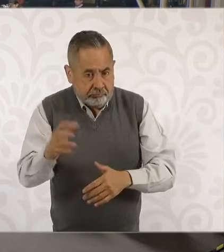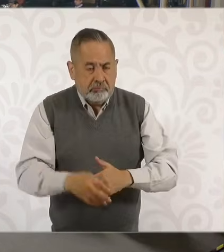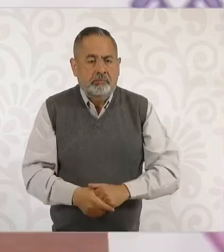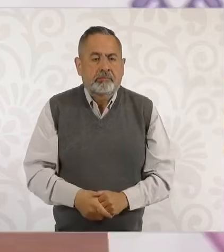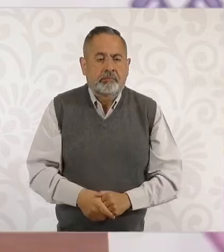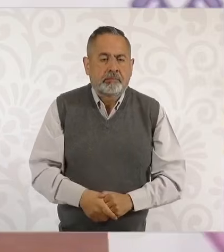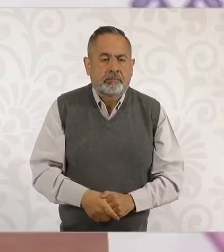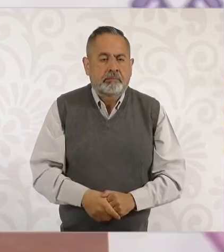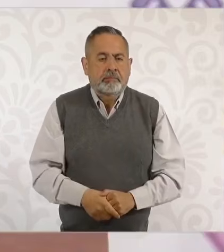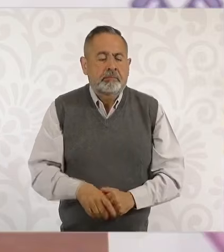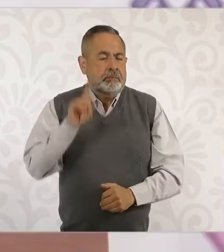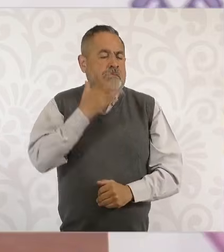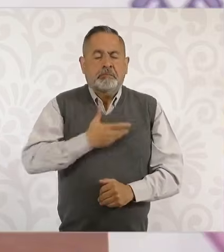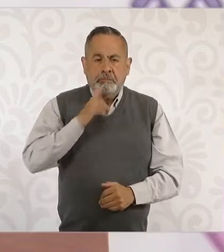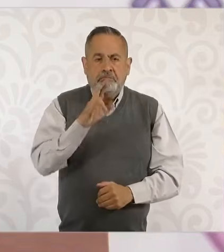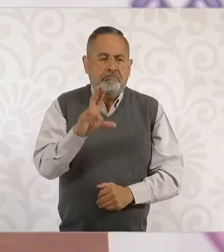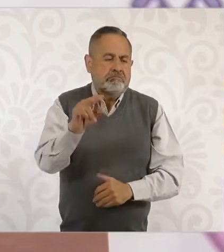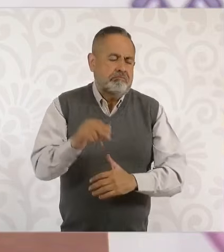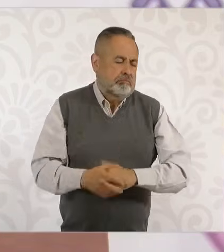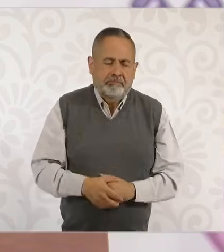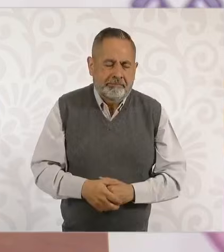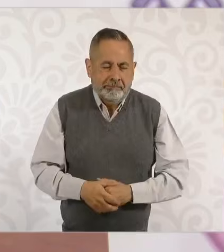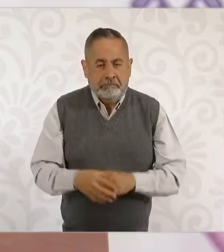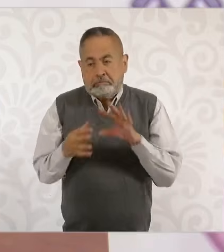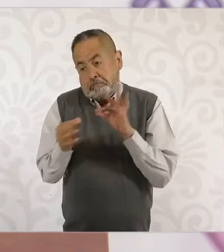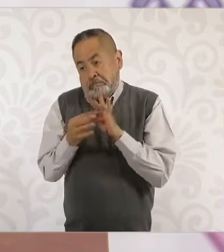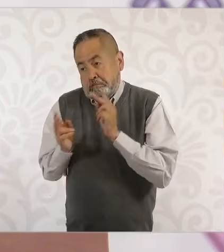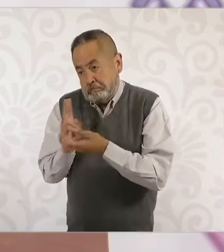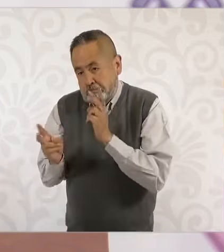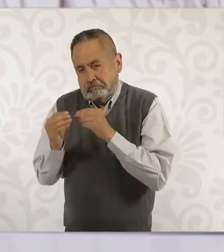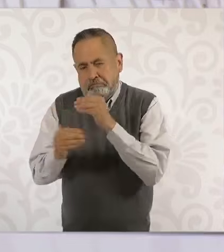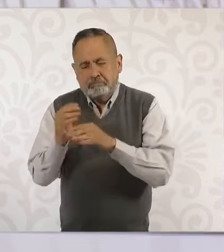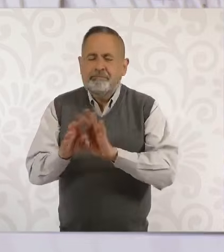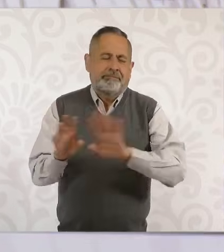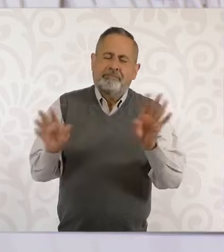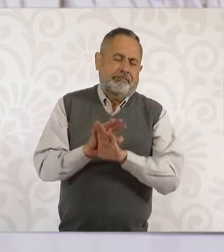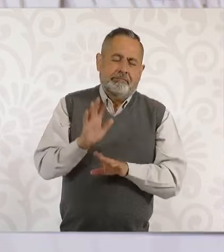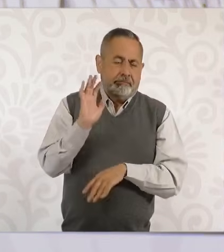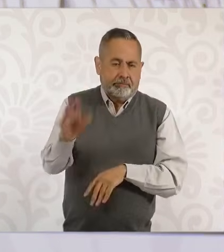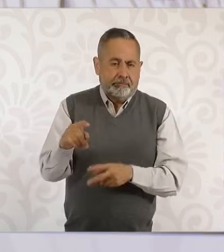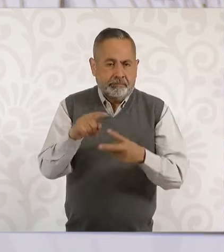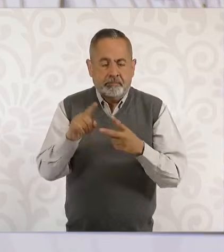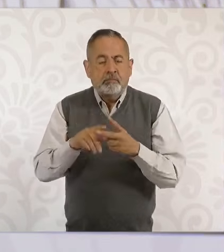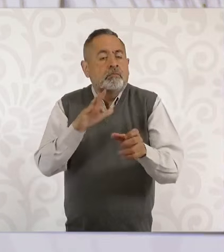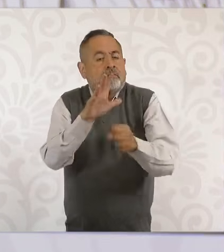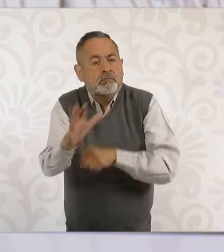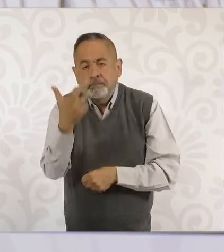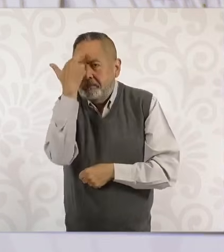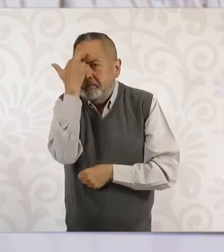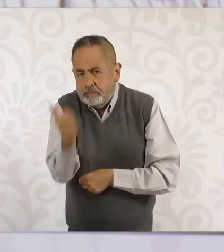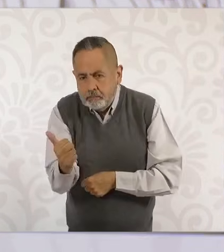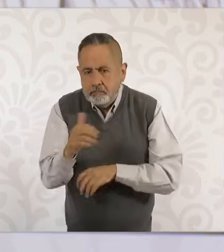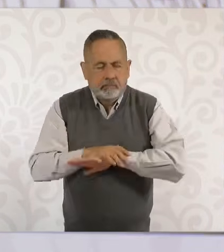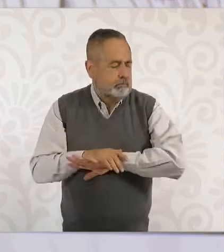No, ya no voy a debatir con ellos. Lo que sí es el argumento.